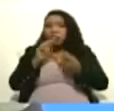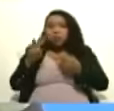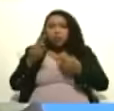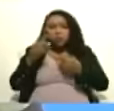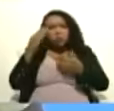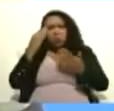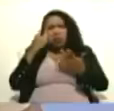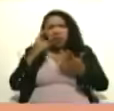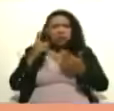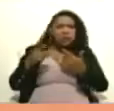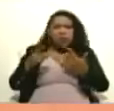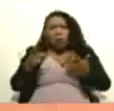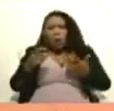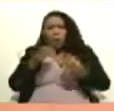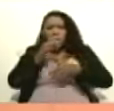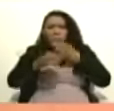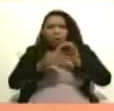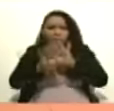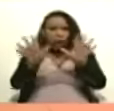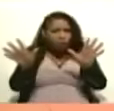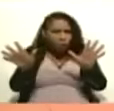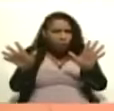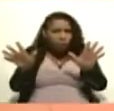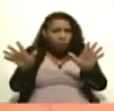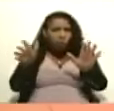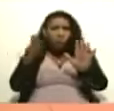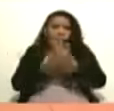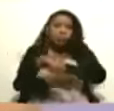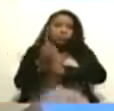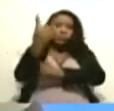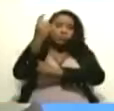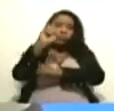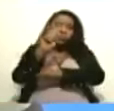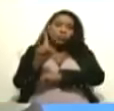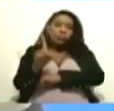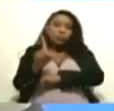expliqué quedó claro Okay y sobre la primera